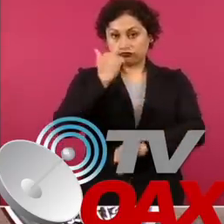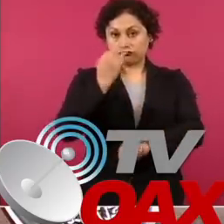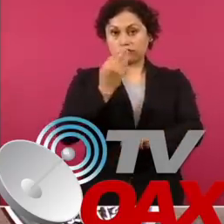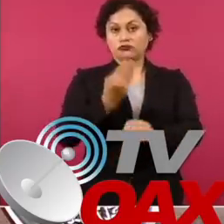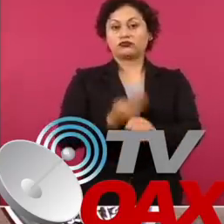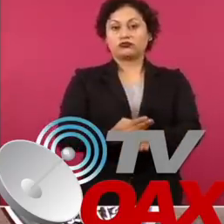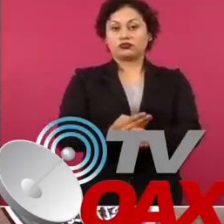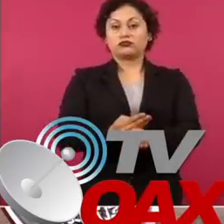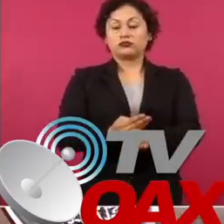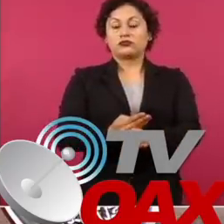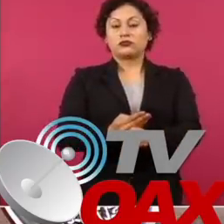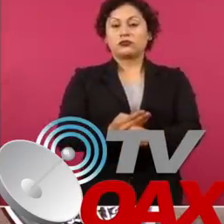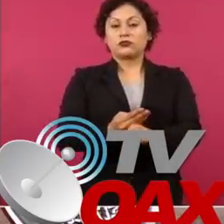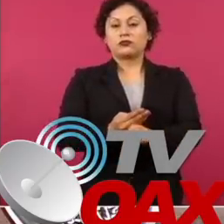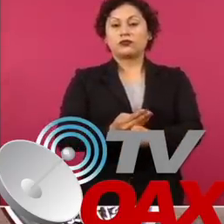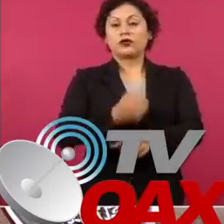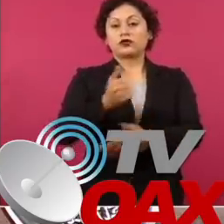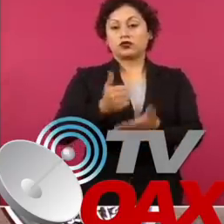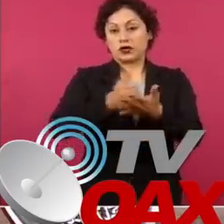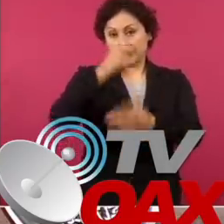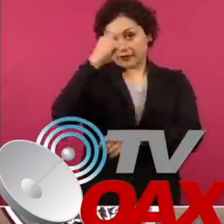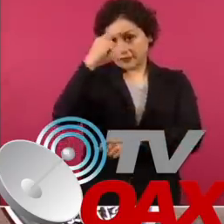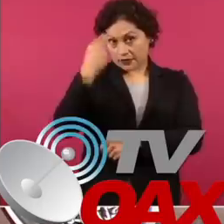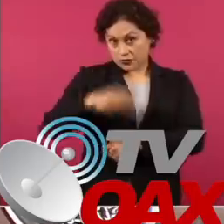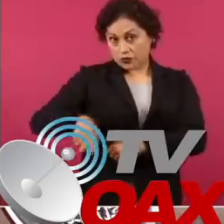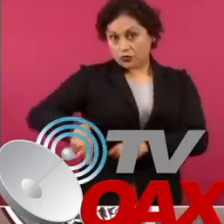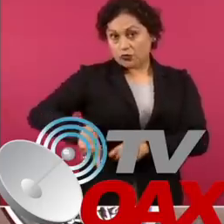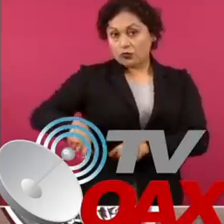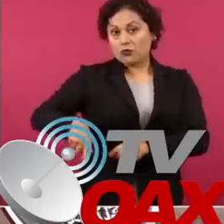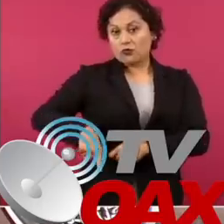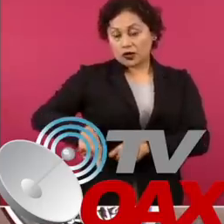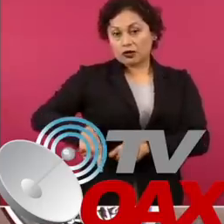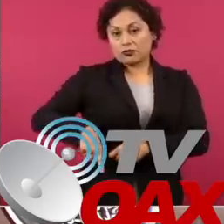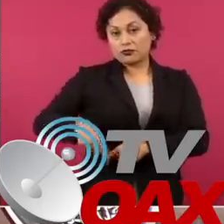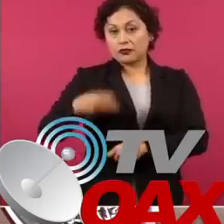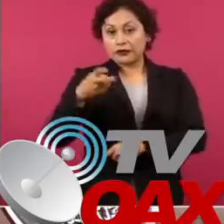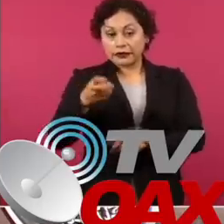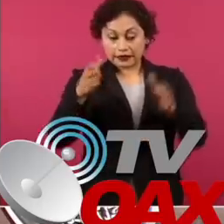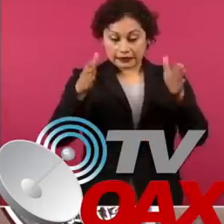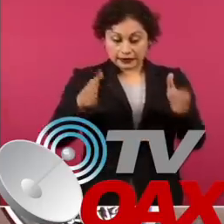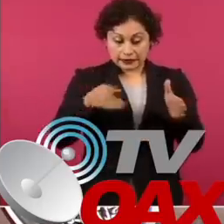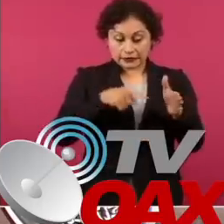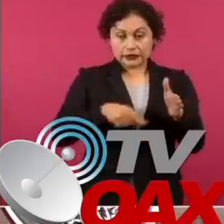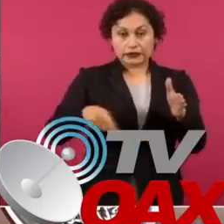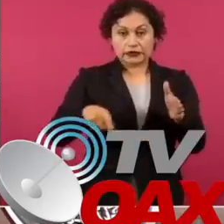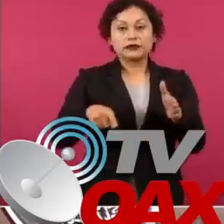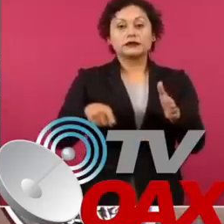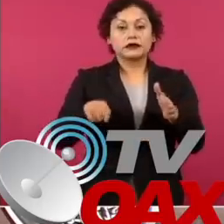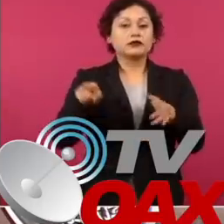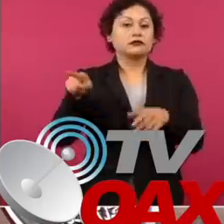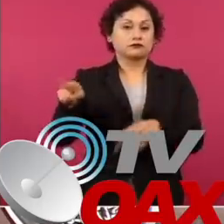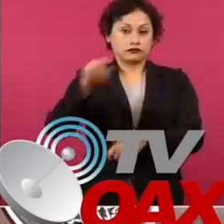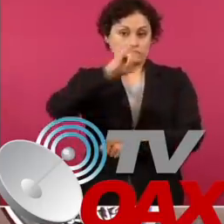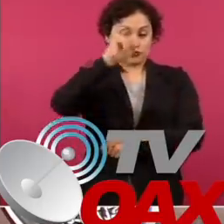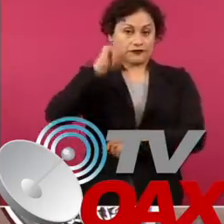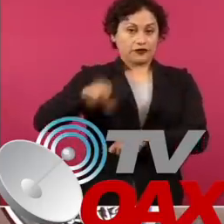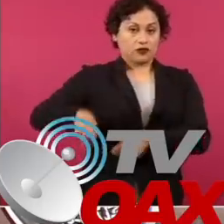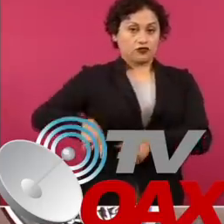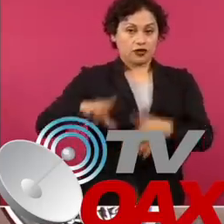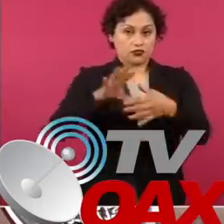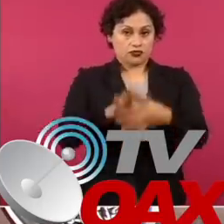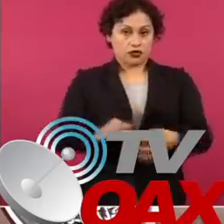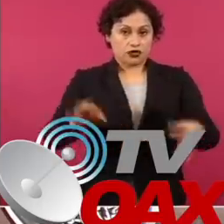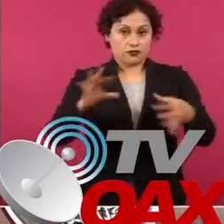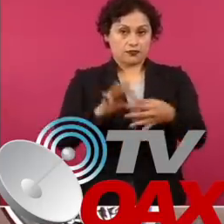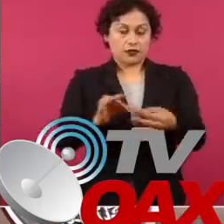bajo la guía de la Ciudad de México, por lo que la información de esta la presentará la jefa de gobierno.